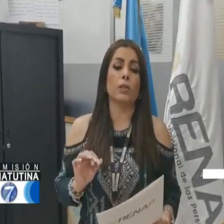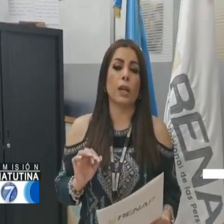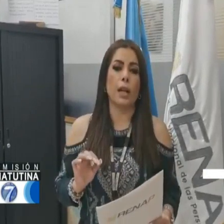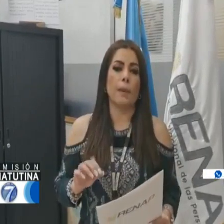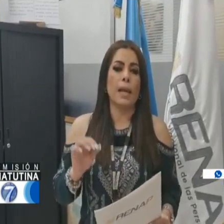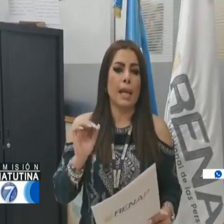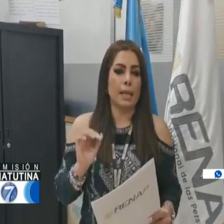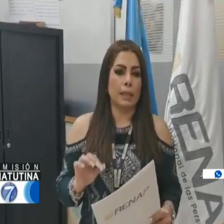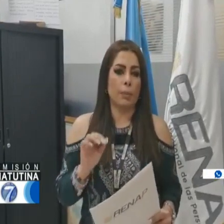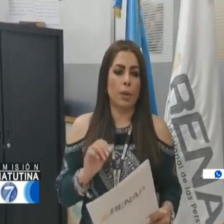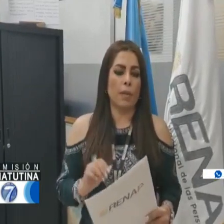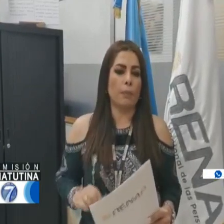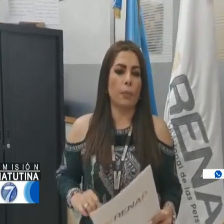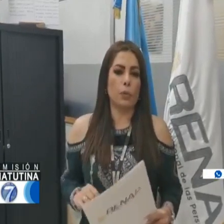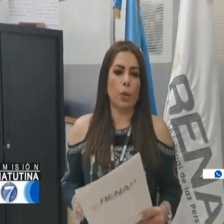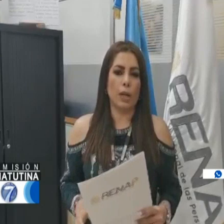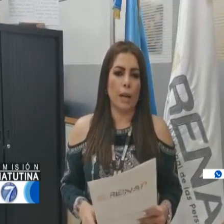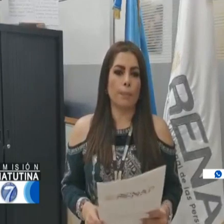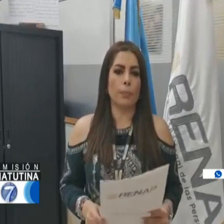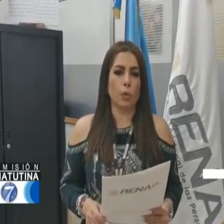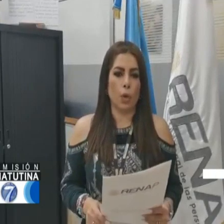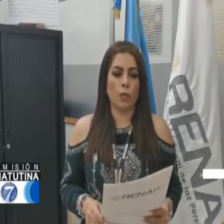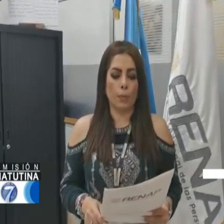servicios electrónicos de RENAP en el